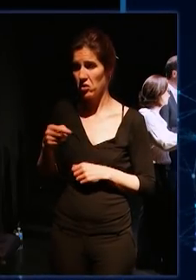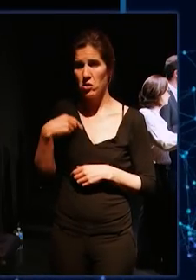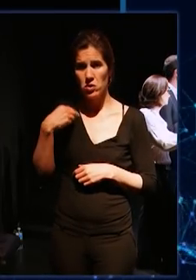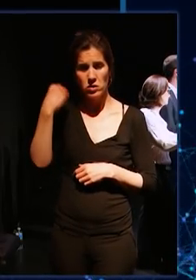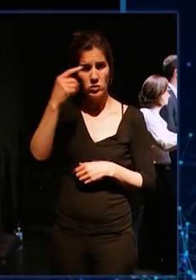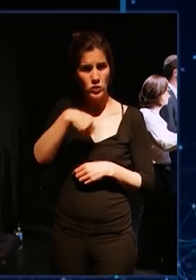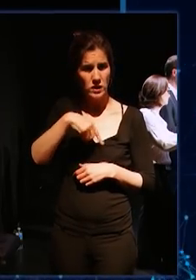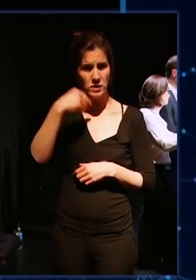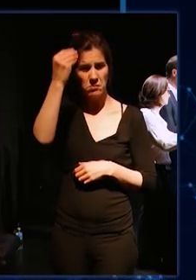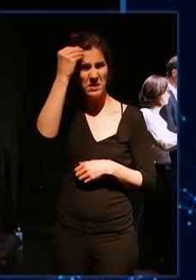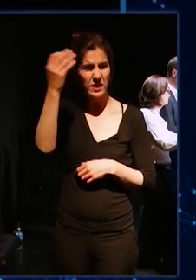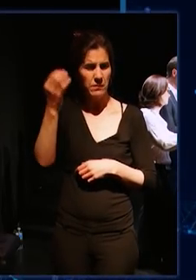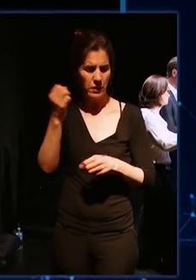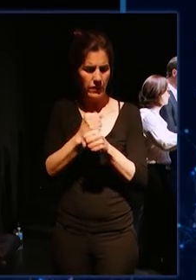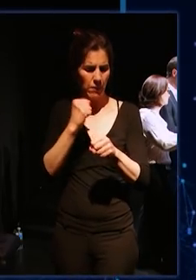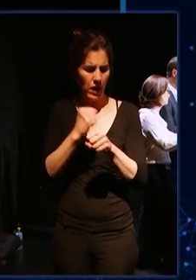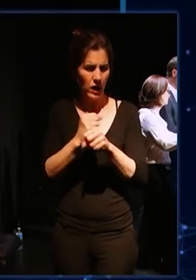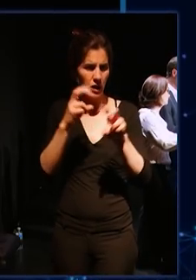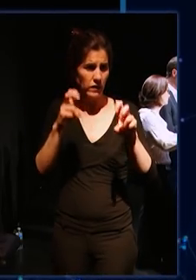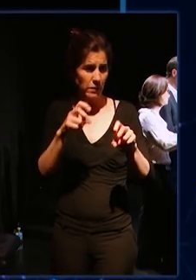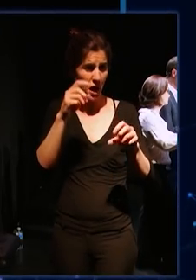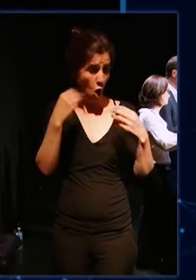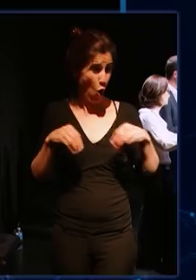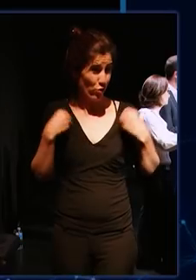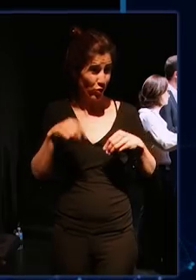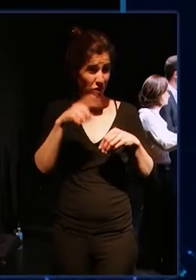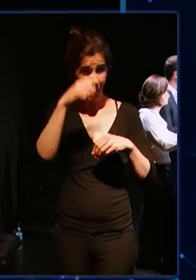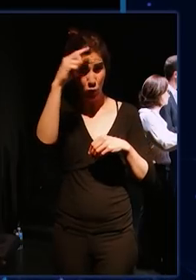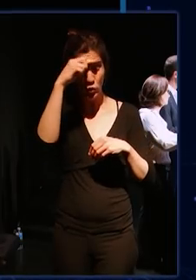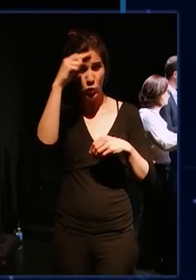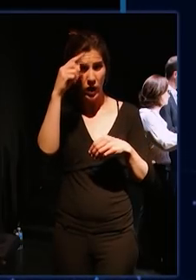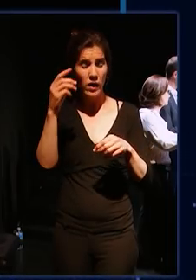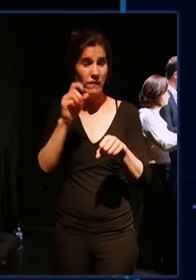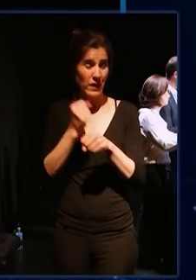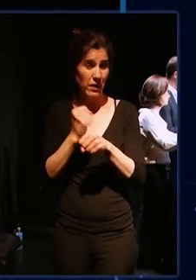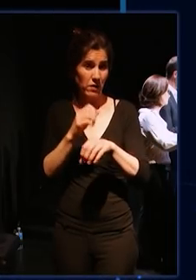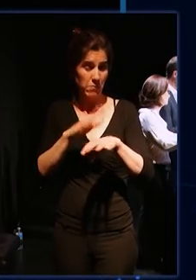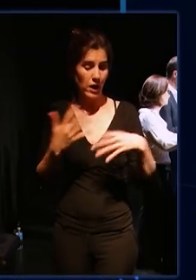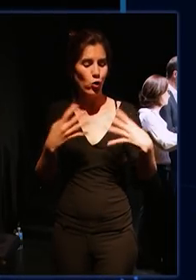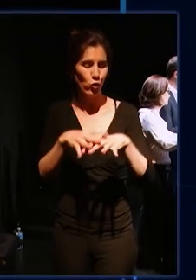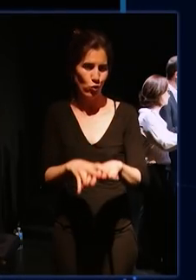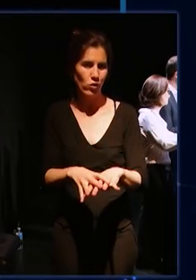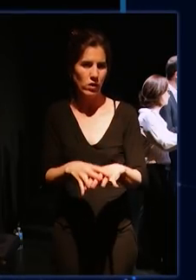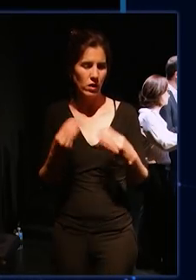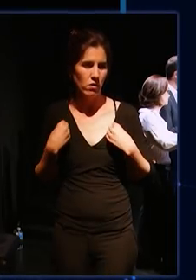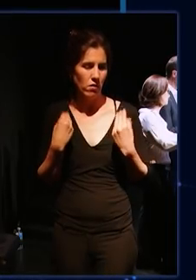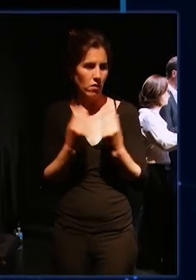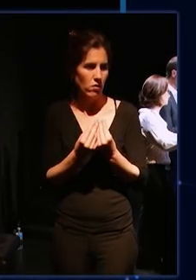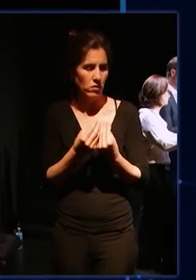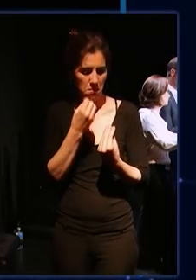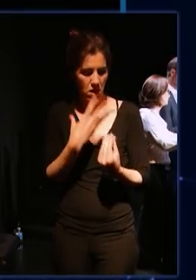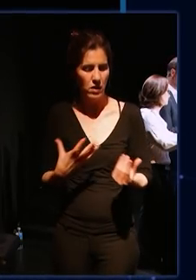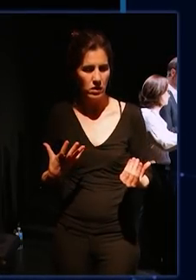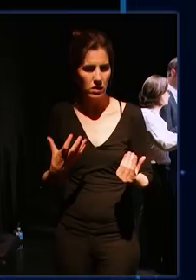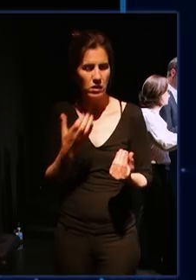ha de trabajar en el ocio y en la cultura por la concordia. Pero sí que tenemos propuestas, porque como invierto el tiempo en este tema, pues claro, evidentemente sí, me lo como.